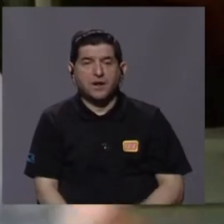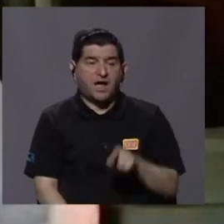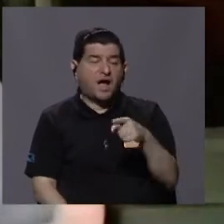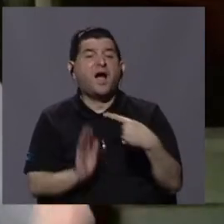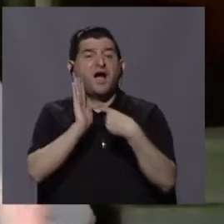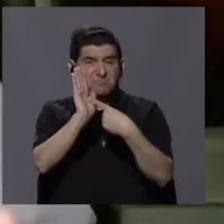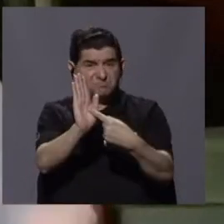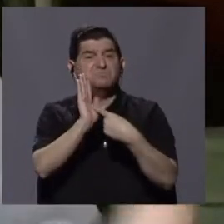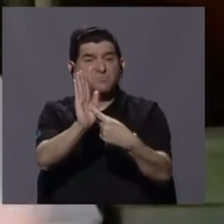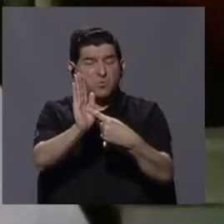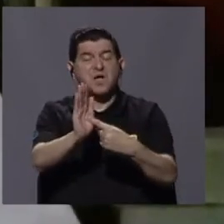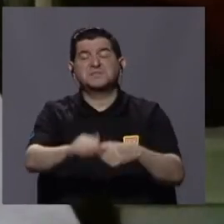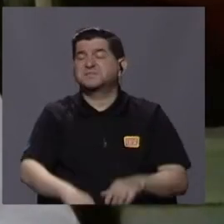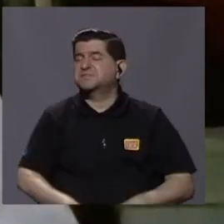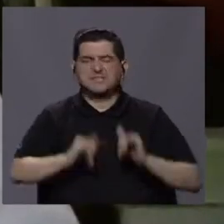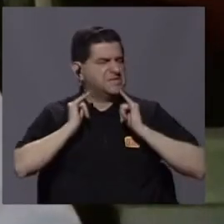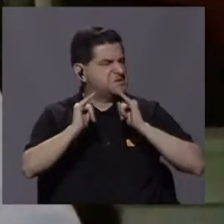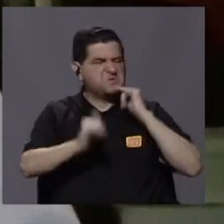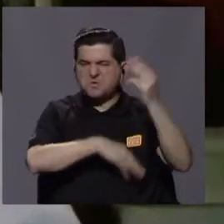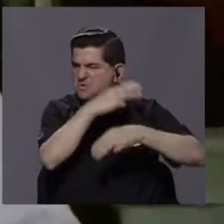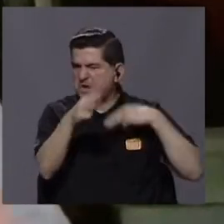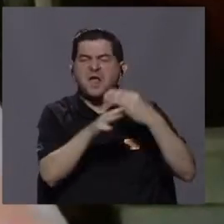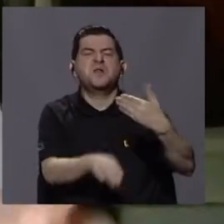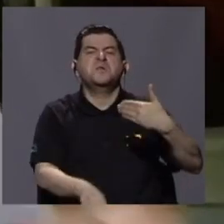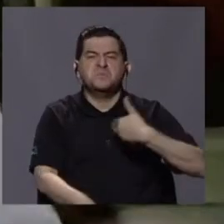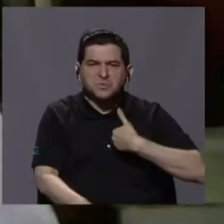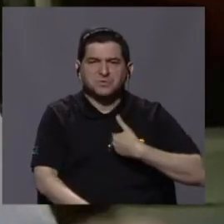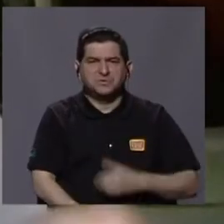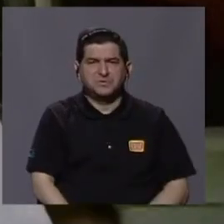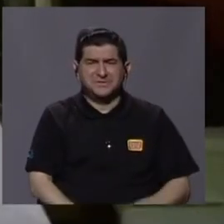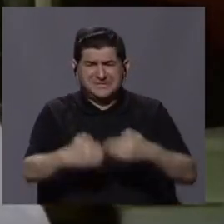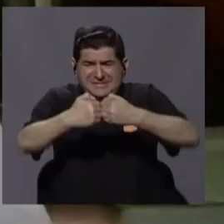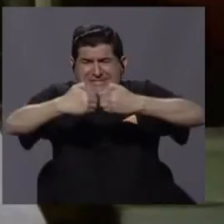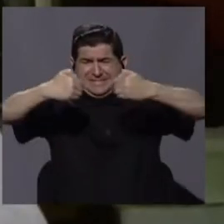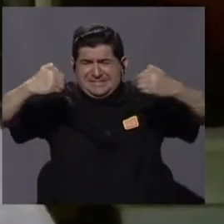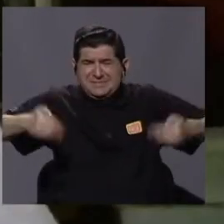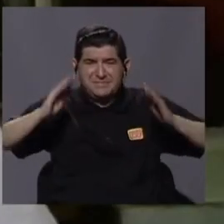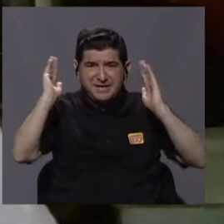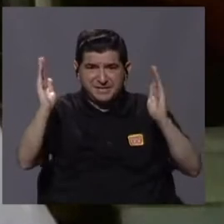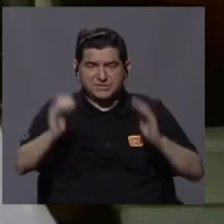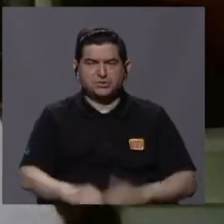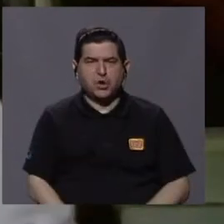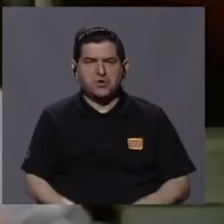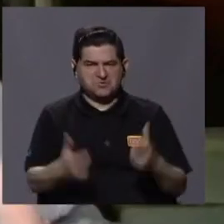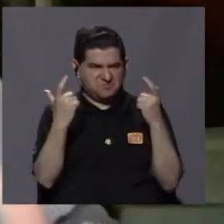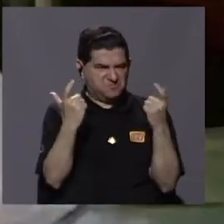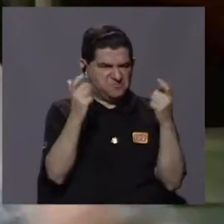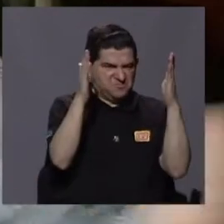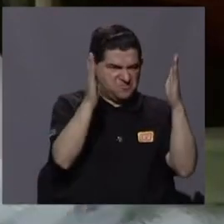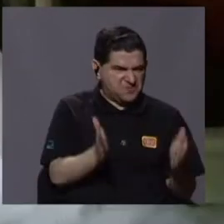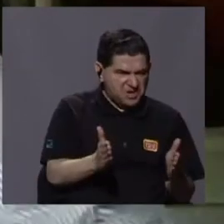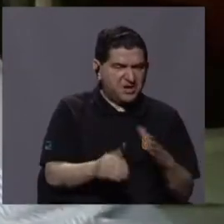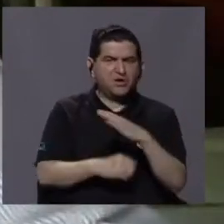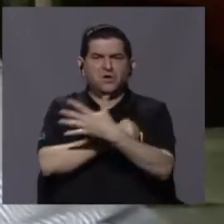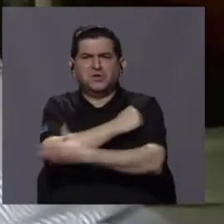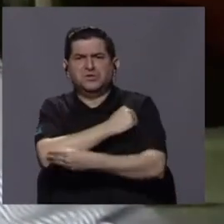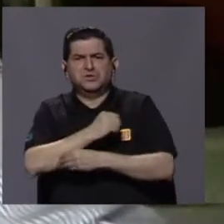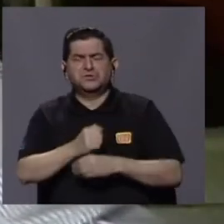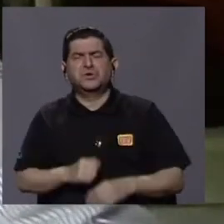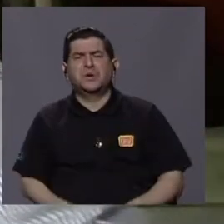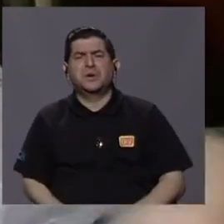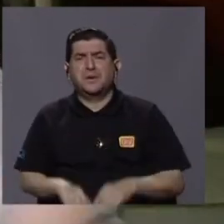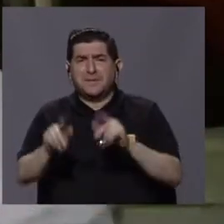desigualdad a nivel mundial la tremenda brecha que existen entre ricos y pobres como se ha reproducido